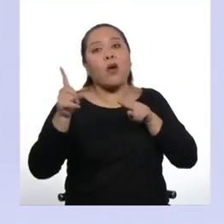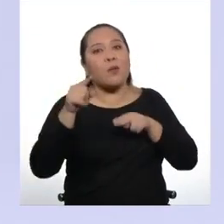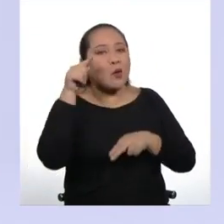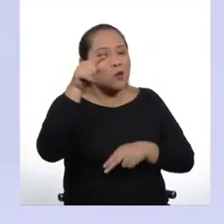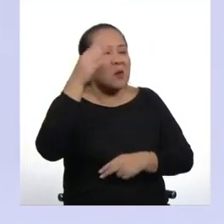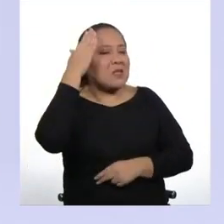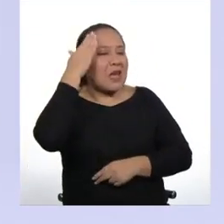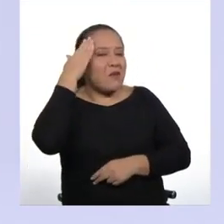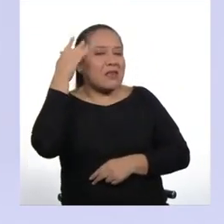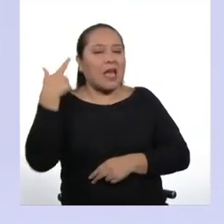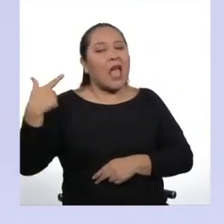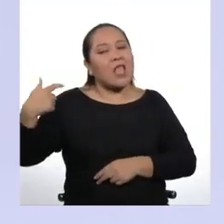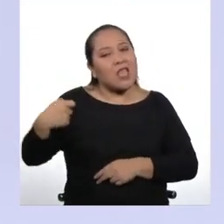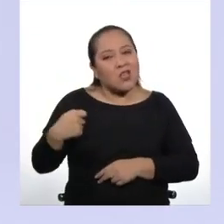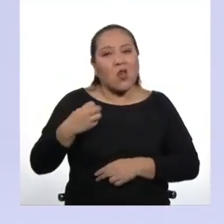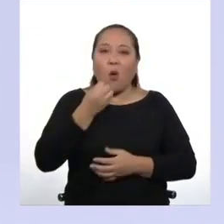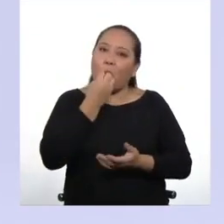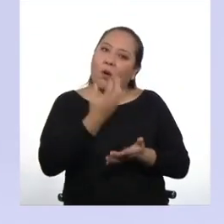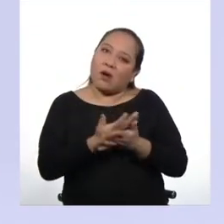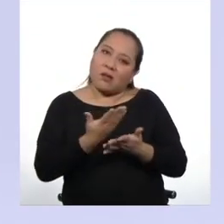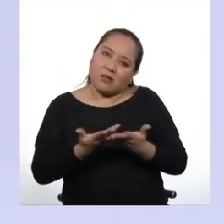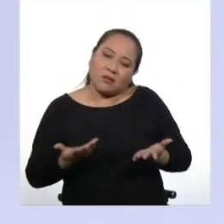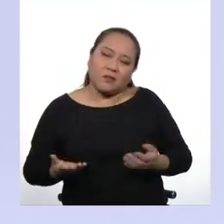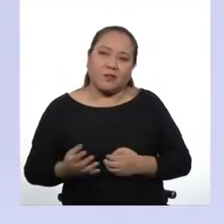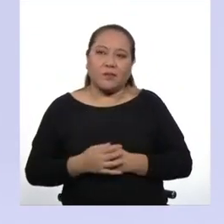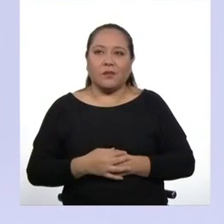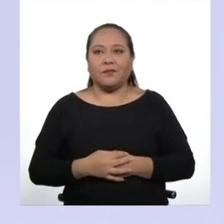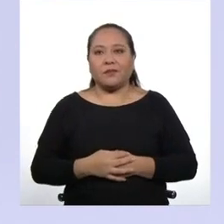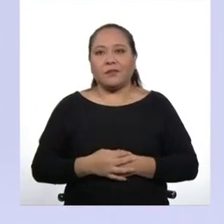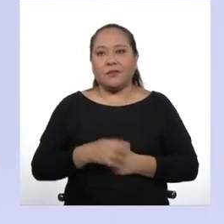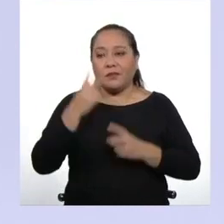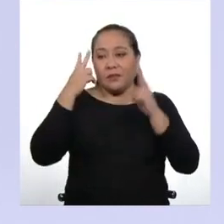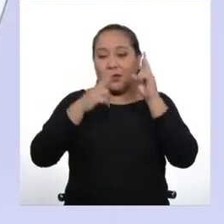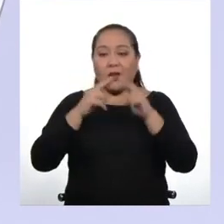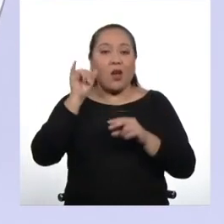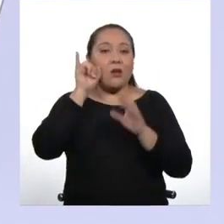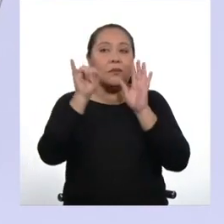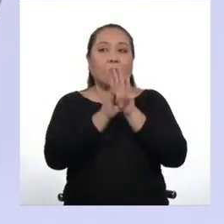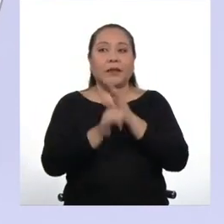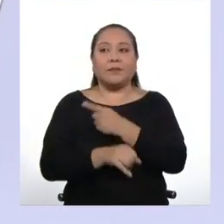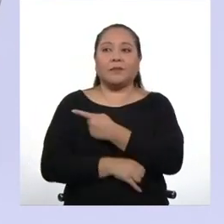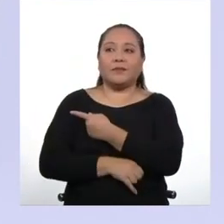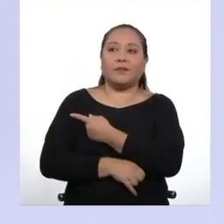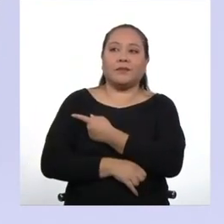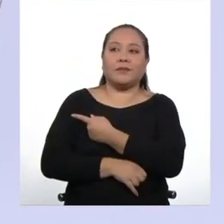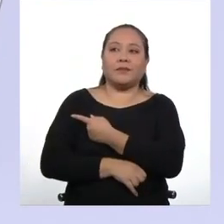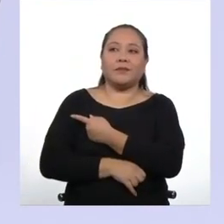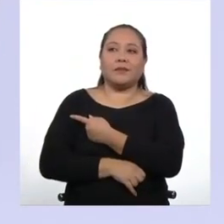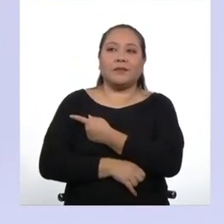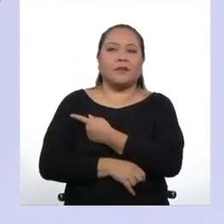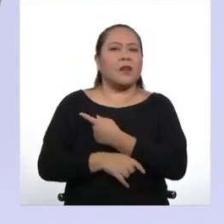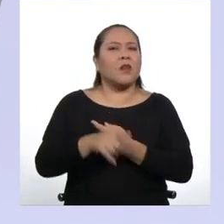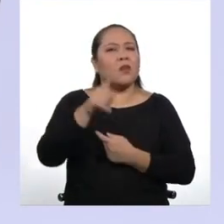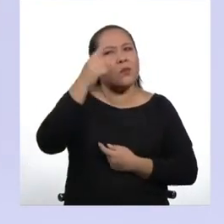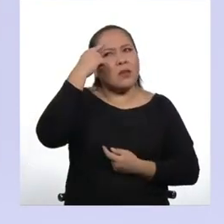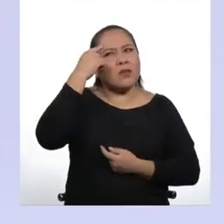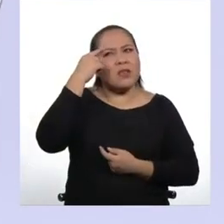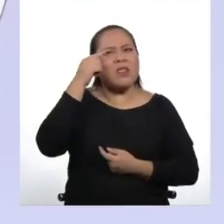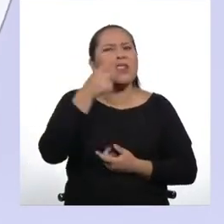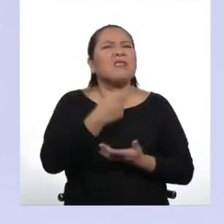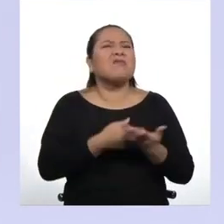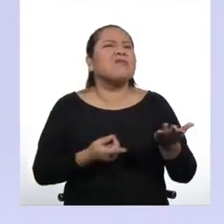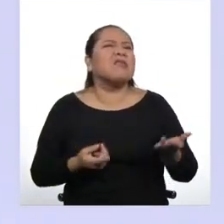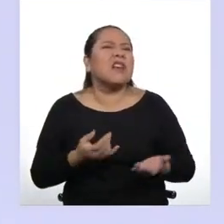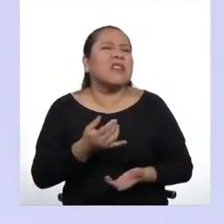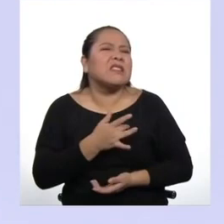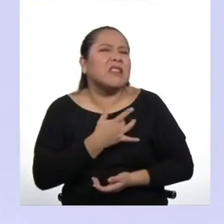es por una buena razón. Y ahora, Patricia, mira esta siguiente imagen. ¿Qué crees que este niño está